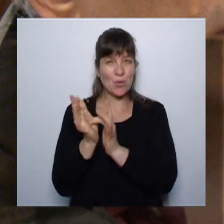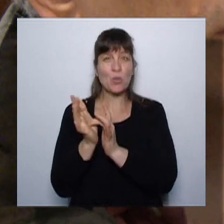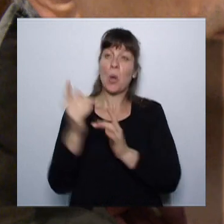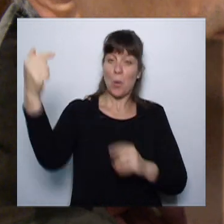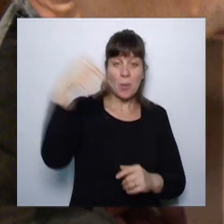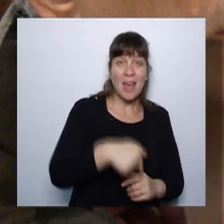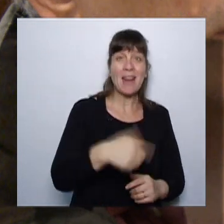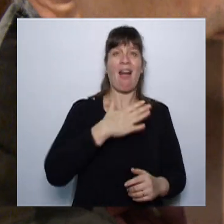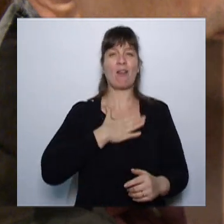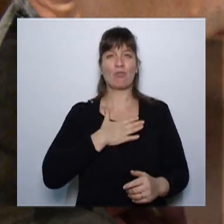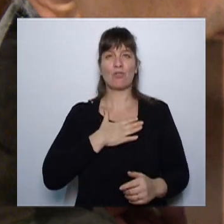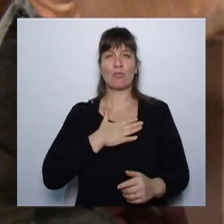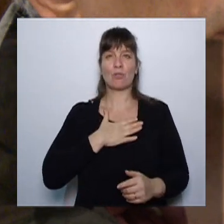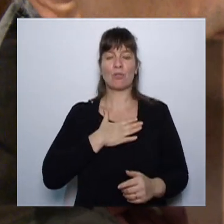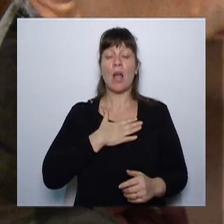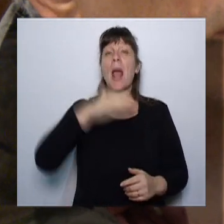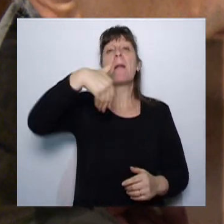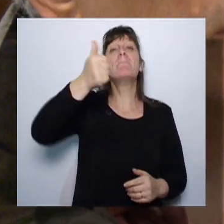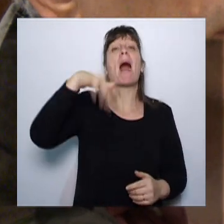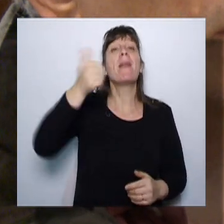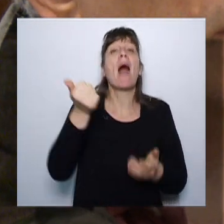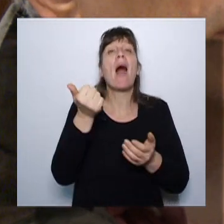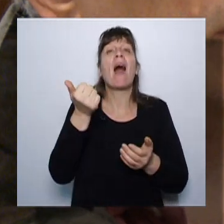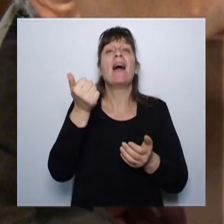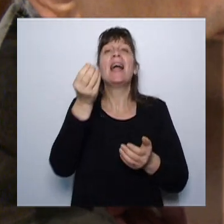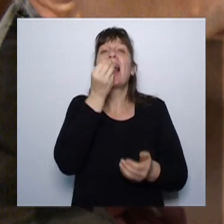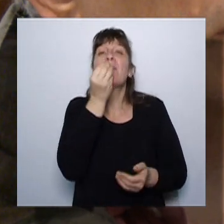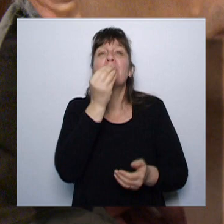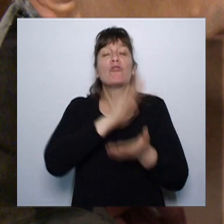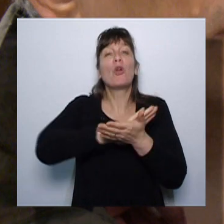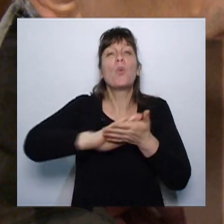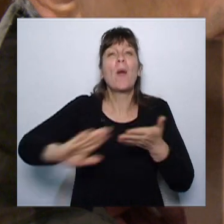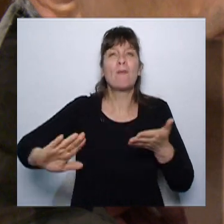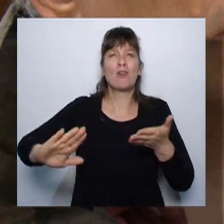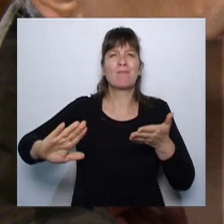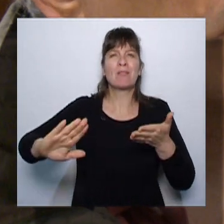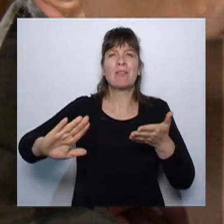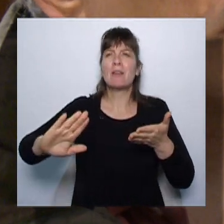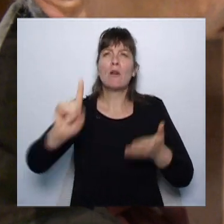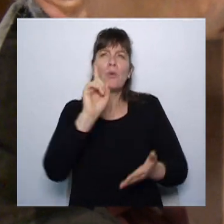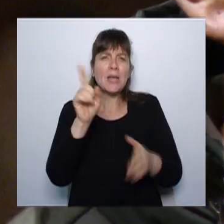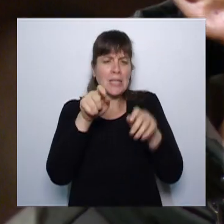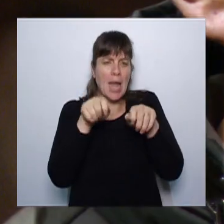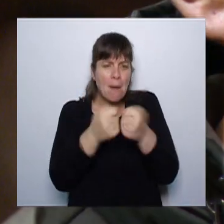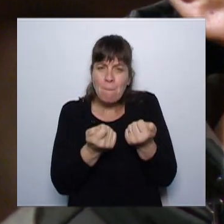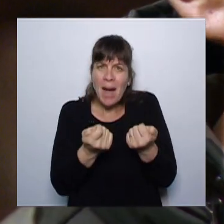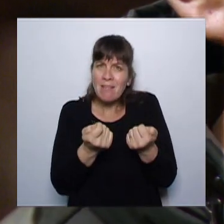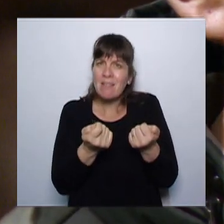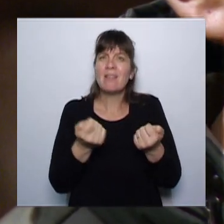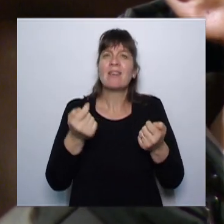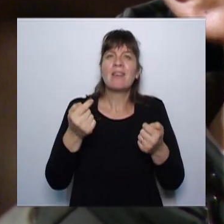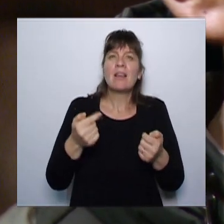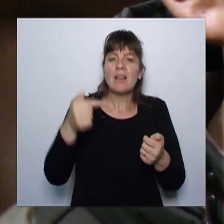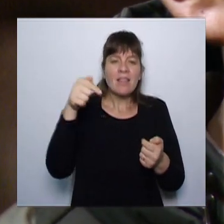viene a atender el maná nuevo el alimento nuevo no es ni siquiera esos panes de